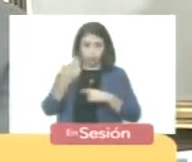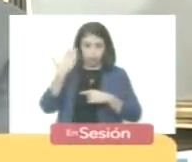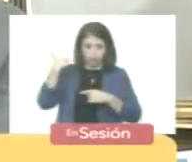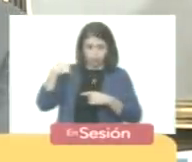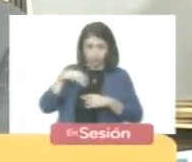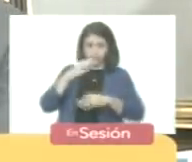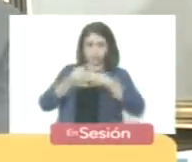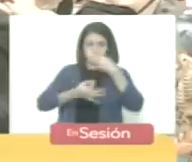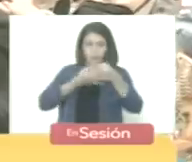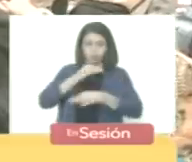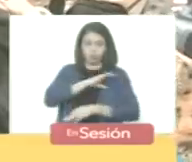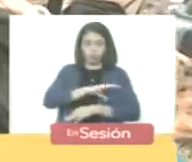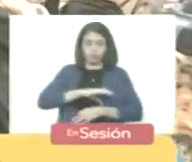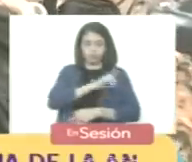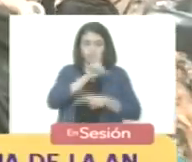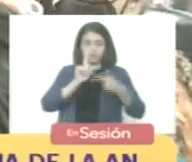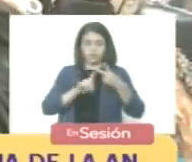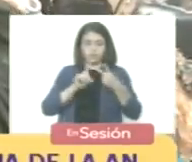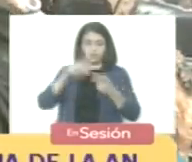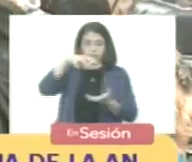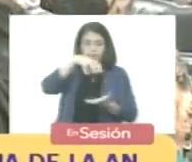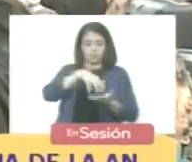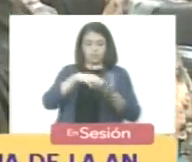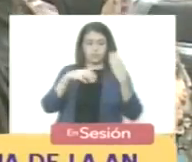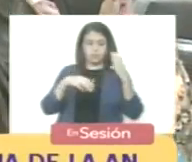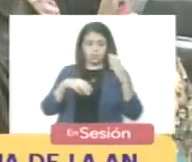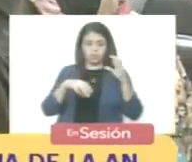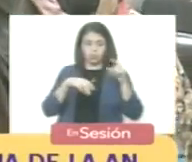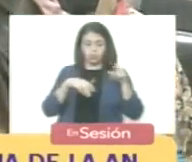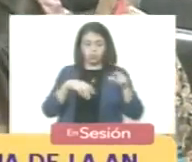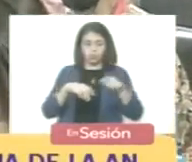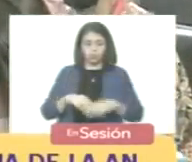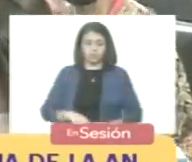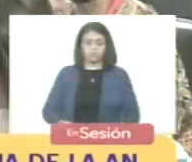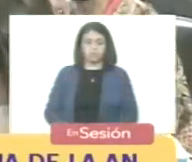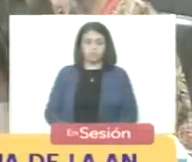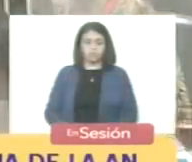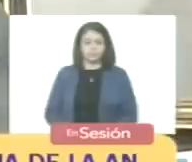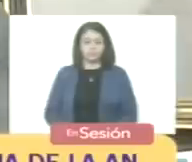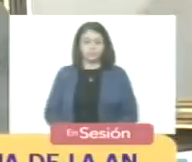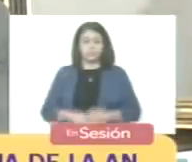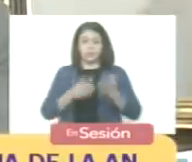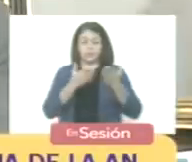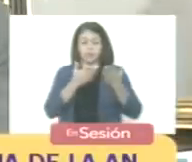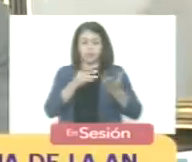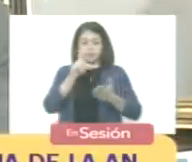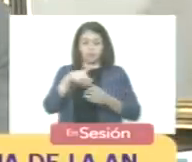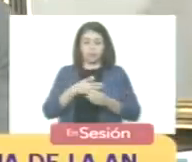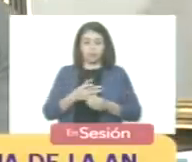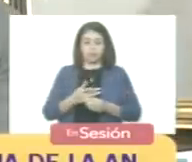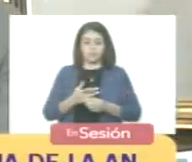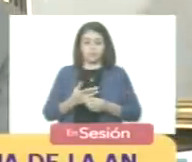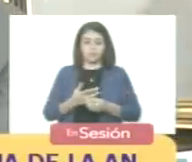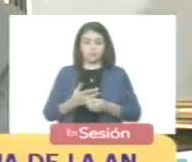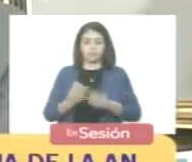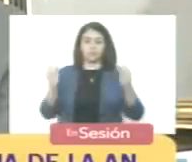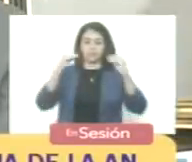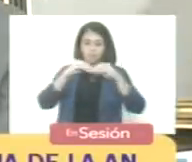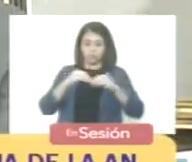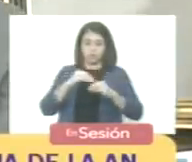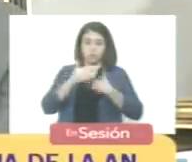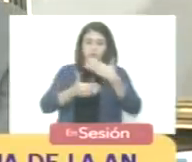Zambrano, de la Comisión Segunda del Congreso de la República de Colombia. Allí acordamos